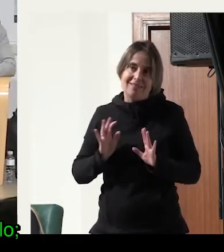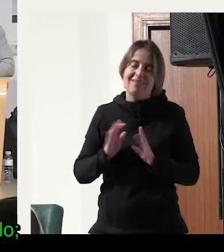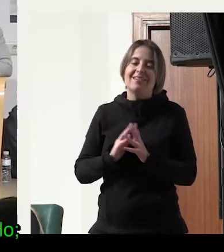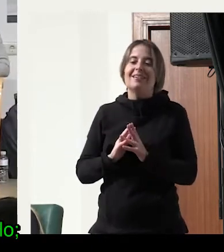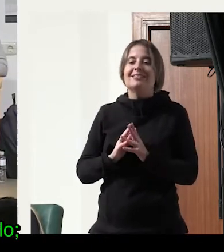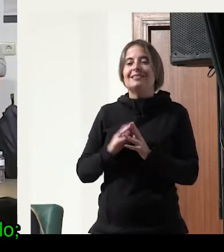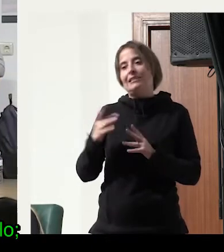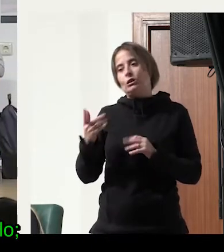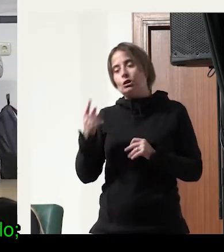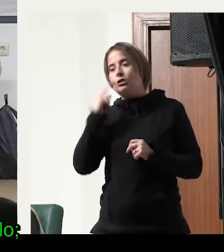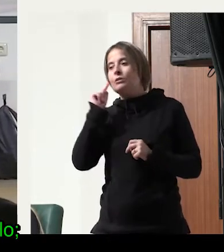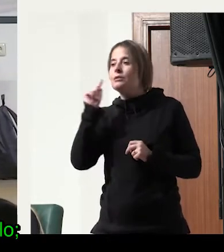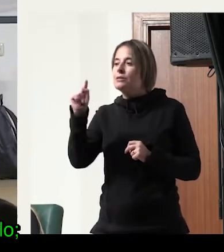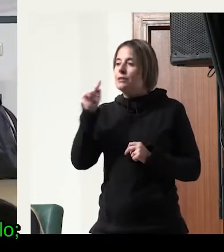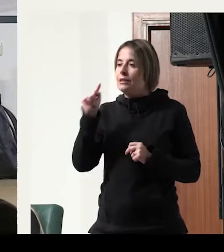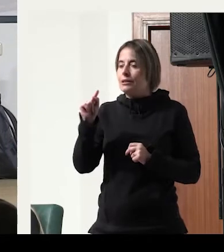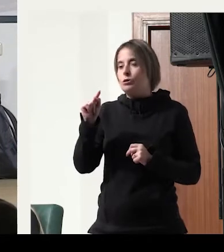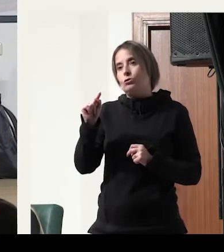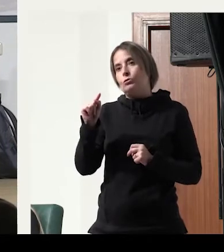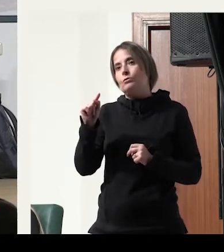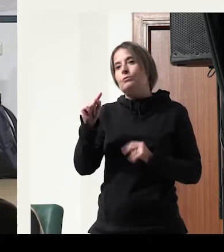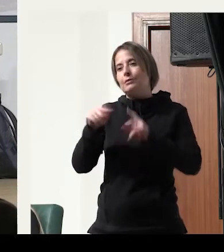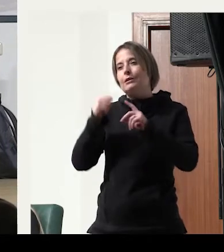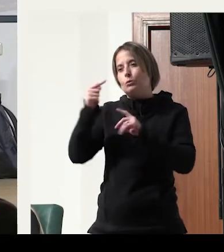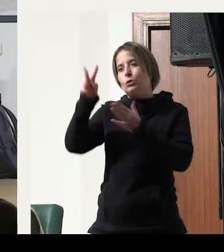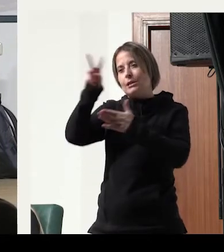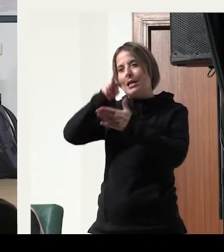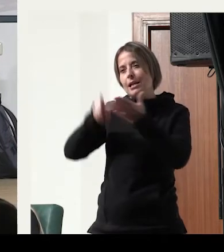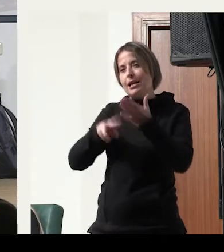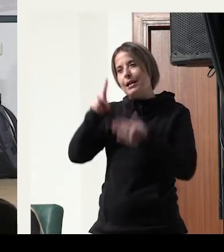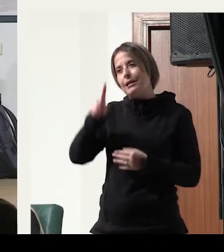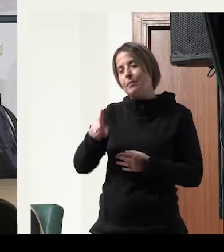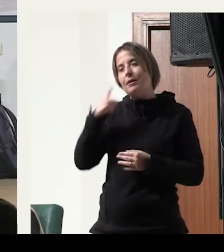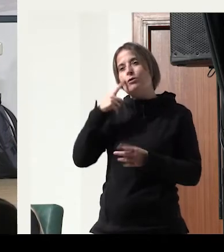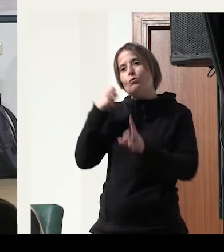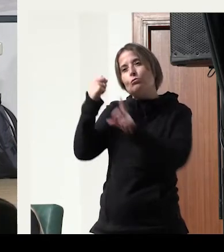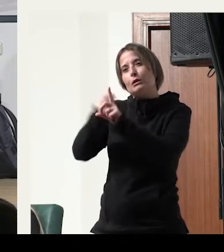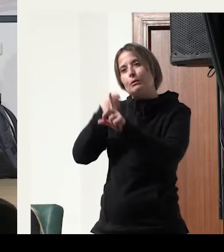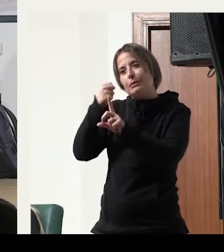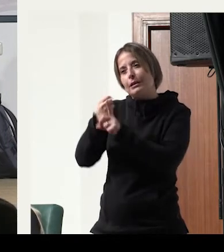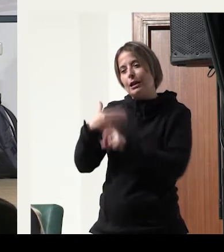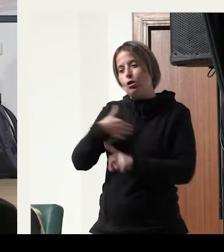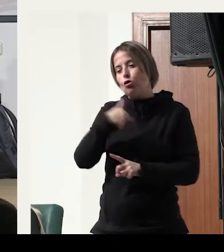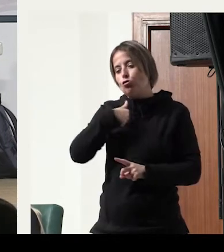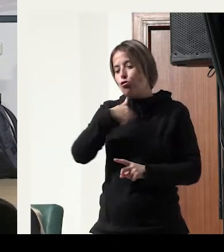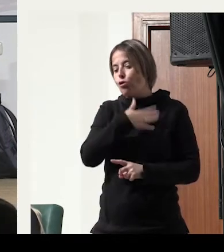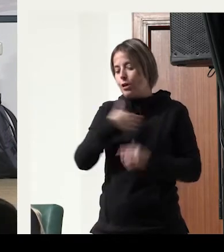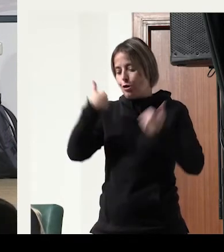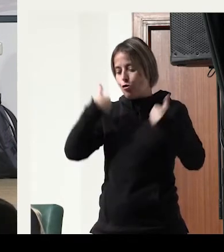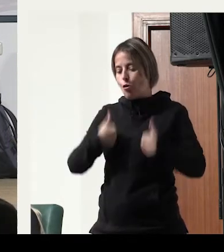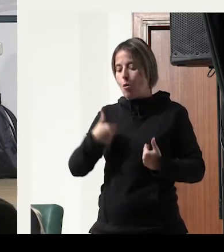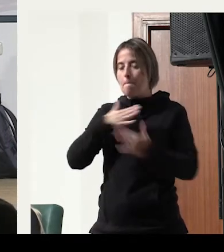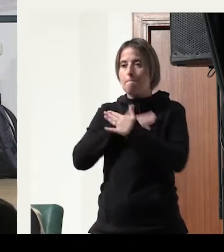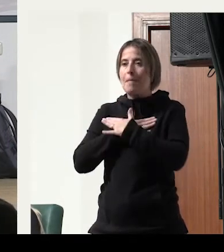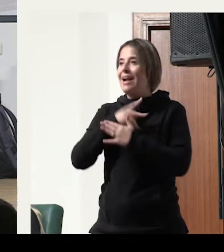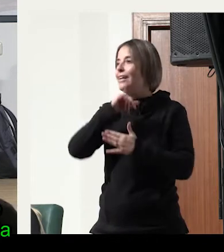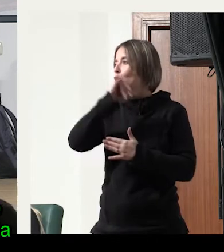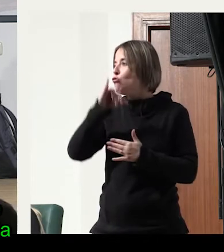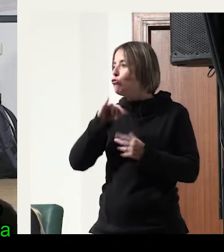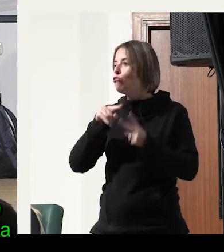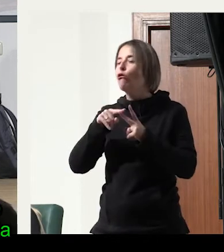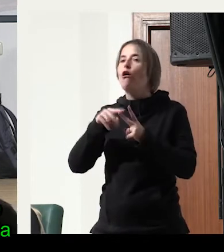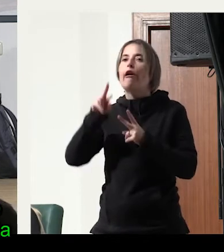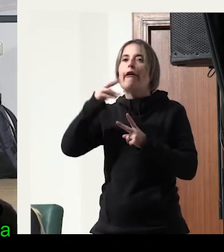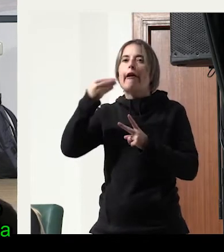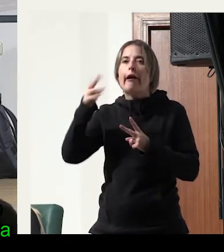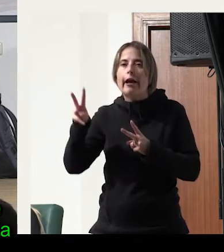bueno, que luego también eso voy a leerlo, en eso es reivindicar un poco, no, yo quiero ser Mariluz, ¿no? O Raquel o Julia, sí, no ser,